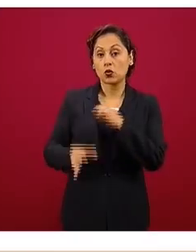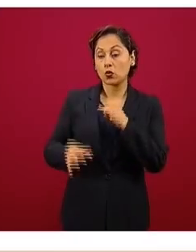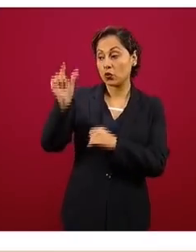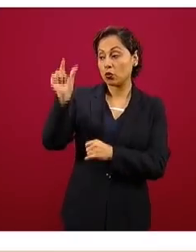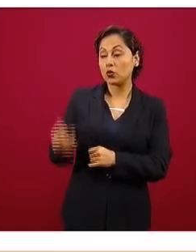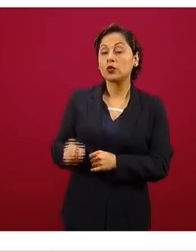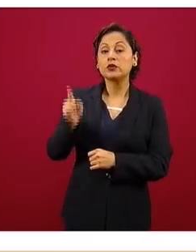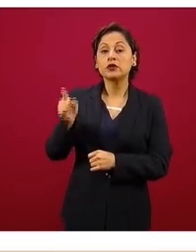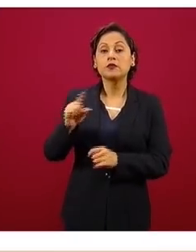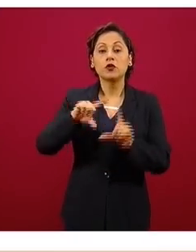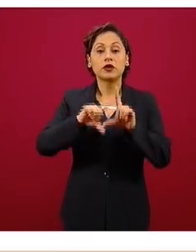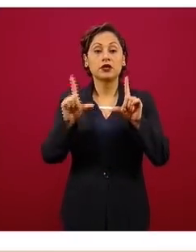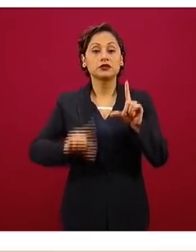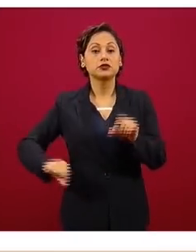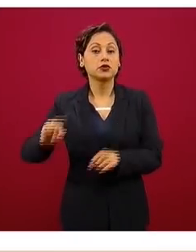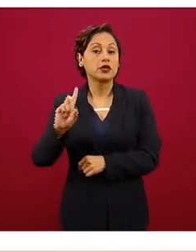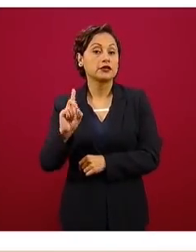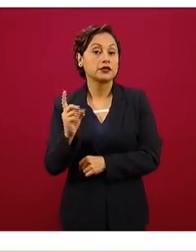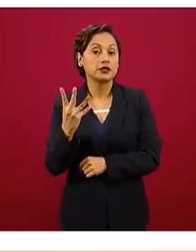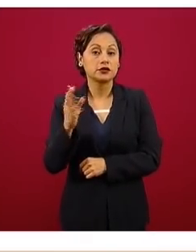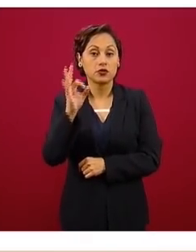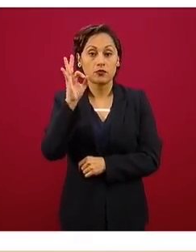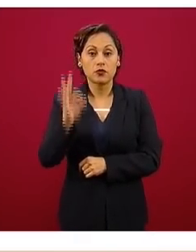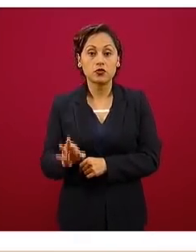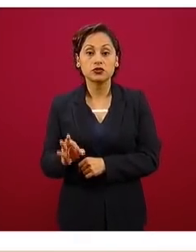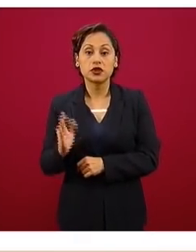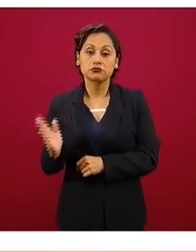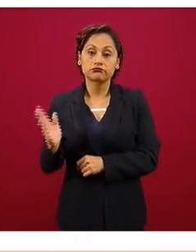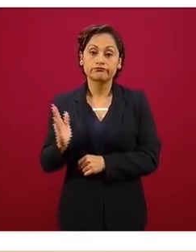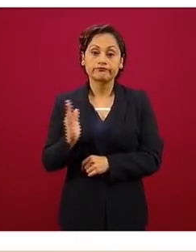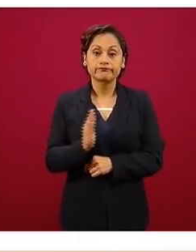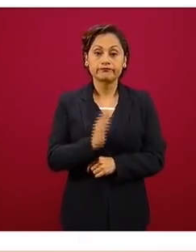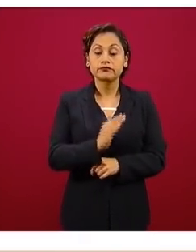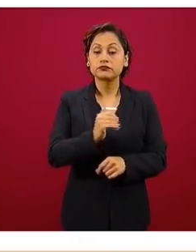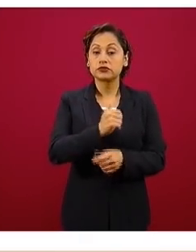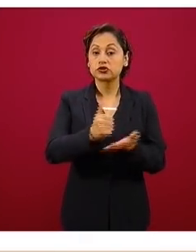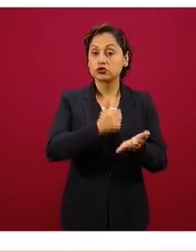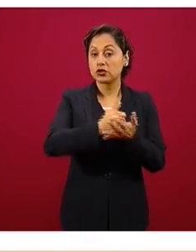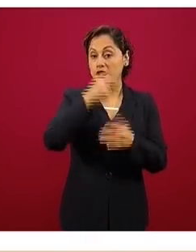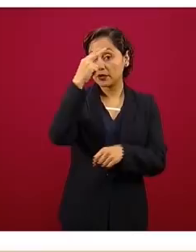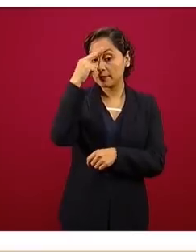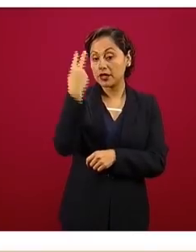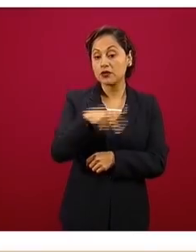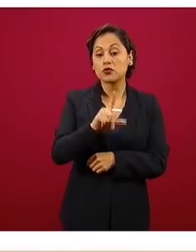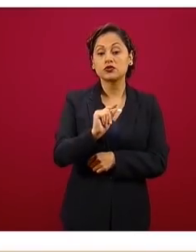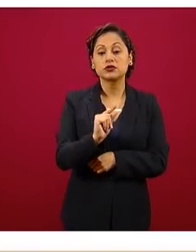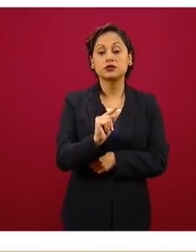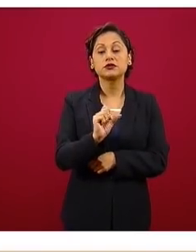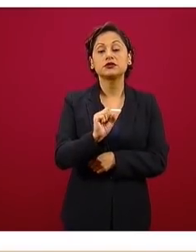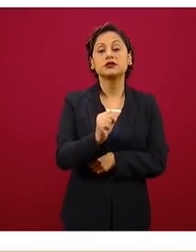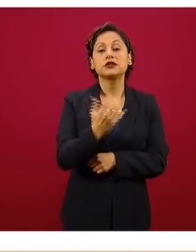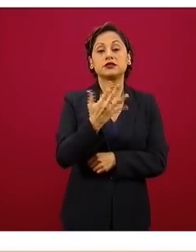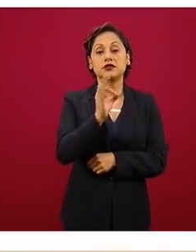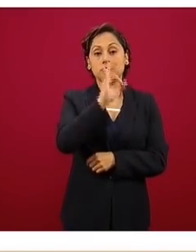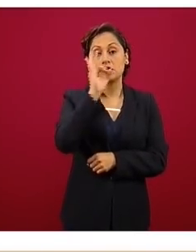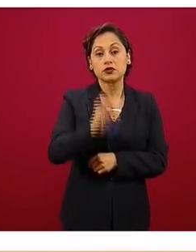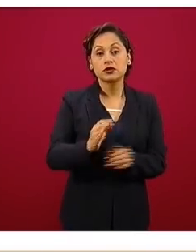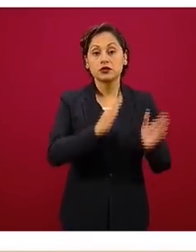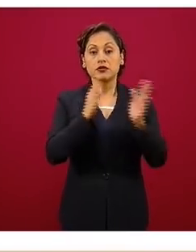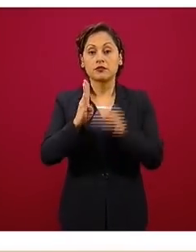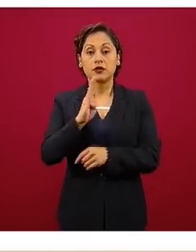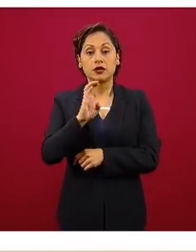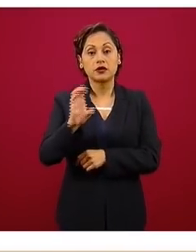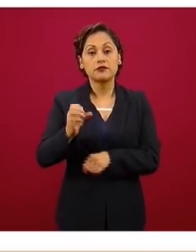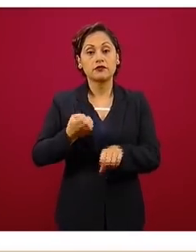con 35%, y de izquierda a derecha empezamos por la Ciudad de México con 65%, seguida de Baja California, el